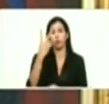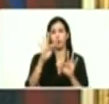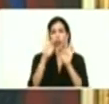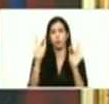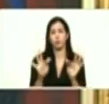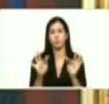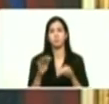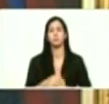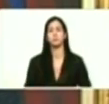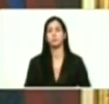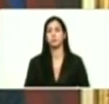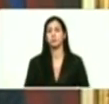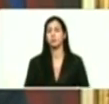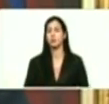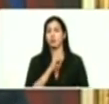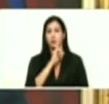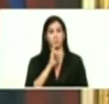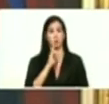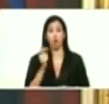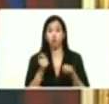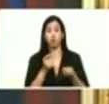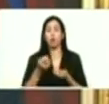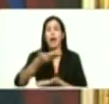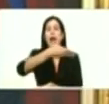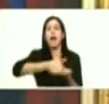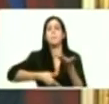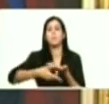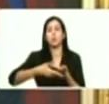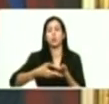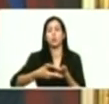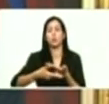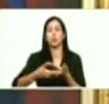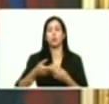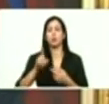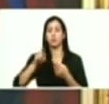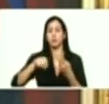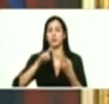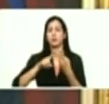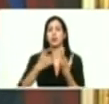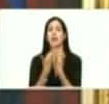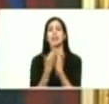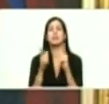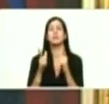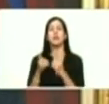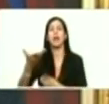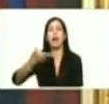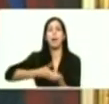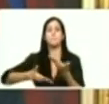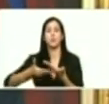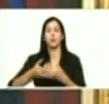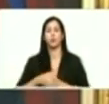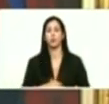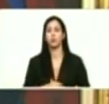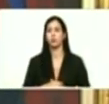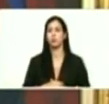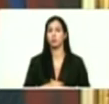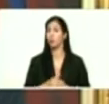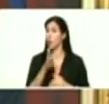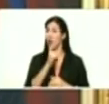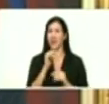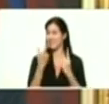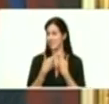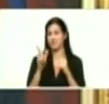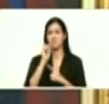algo que llamaron el control de cambio y algo que llamaban el libre cambio que no tenía nada de libre